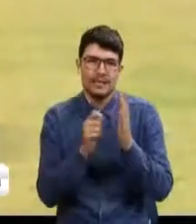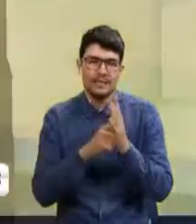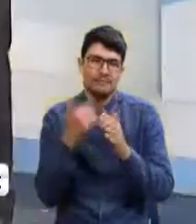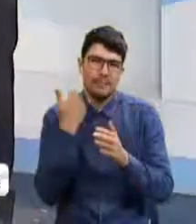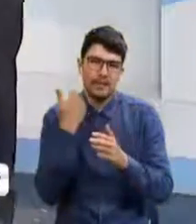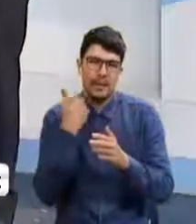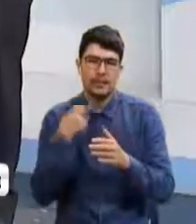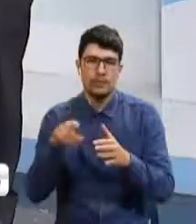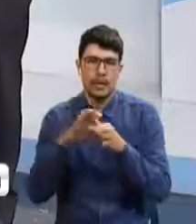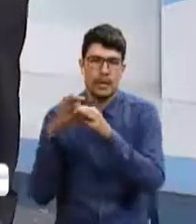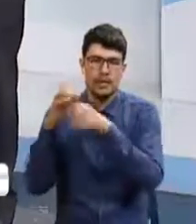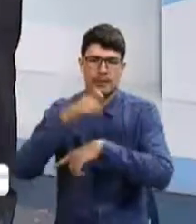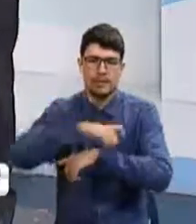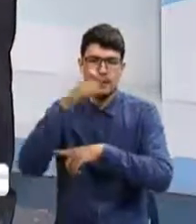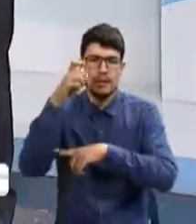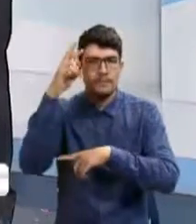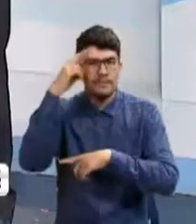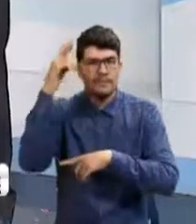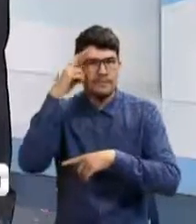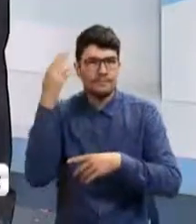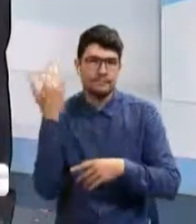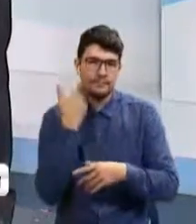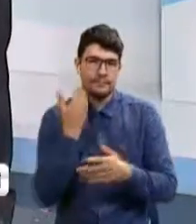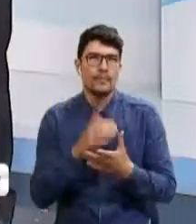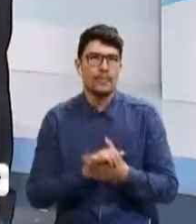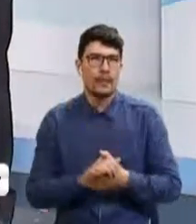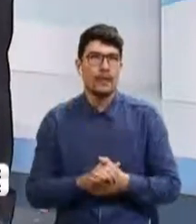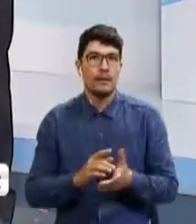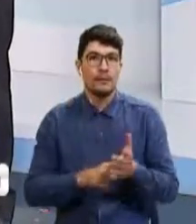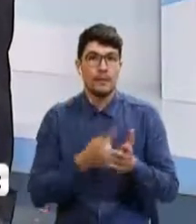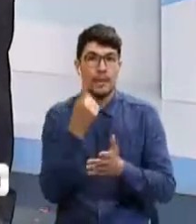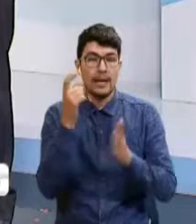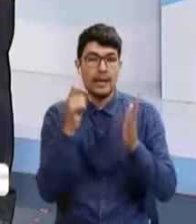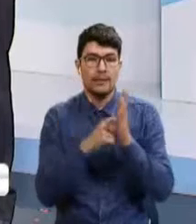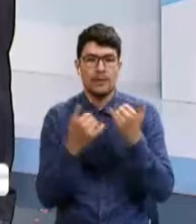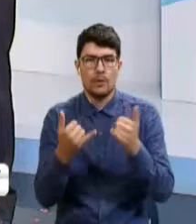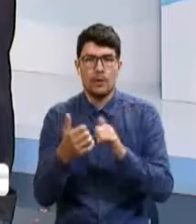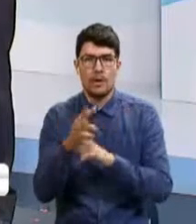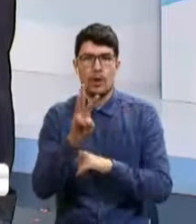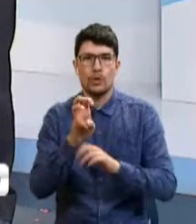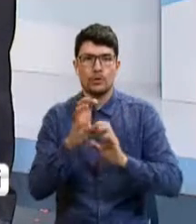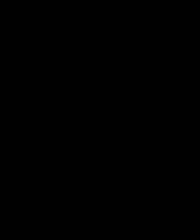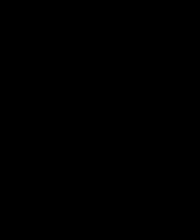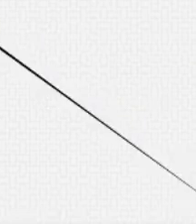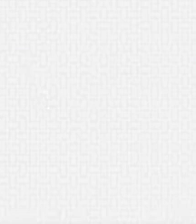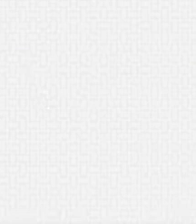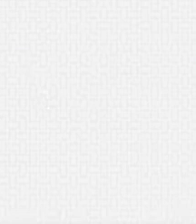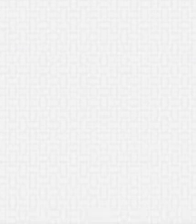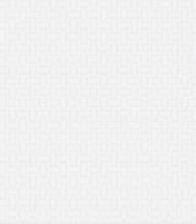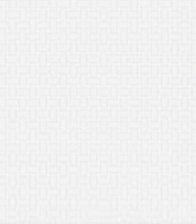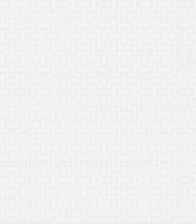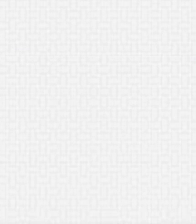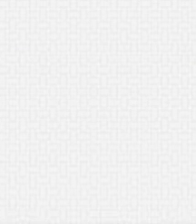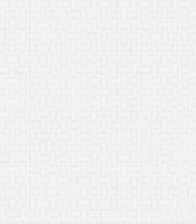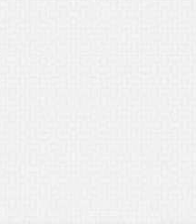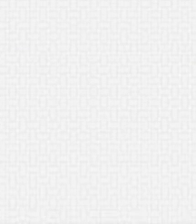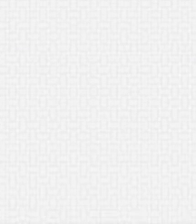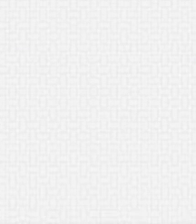línea que acabaron los ahorros del club alianza petrolera y que por primera vez salió del grupo de los ocho